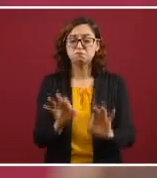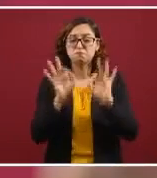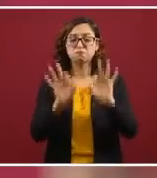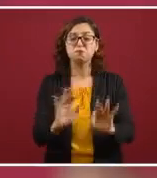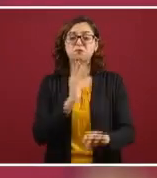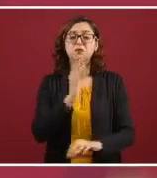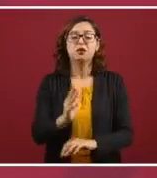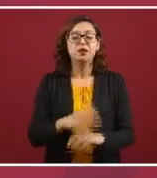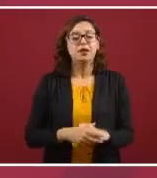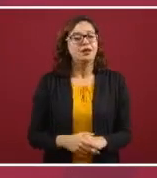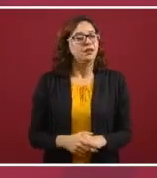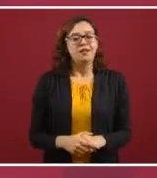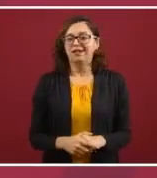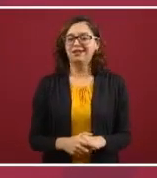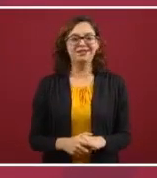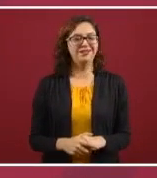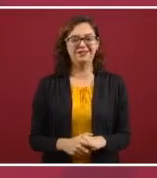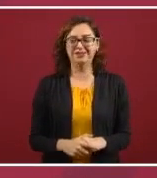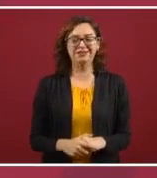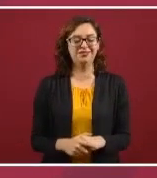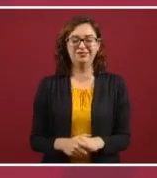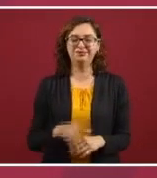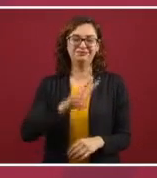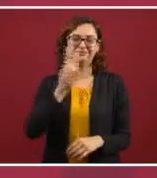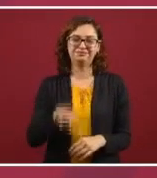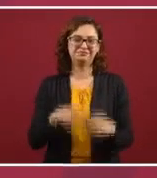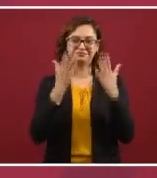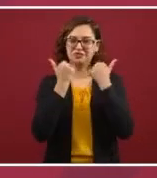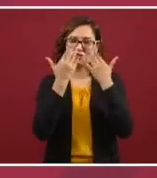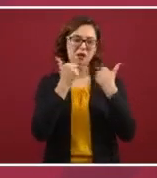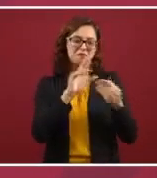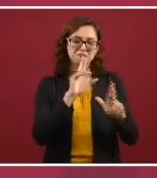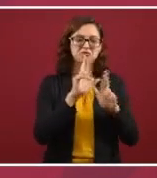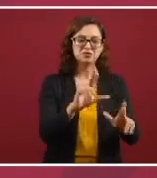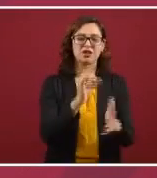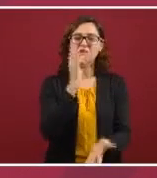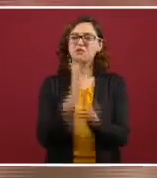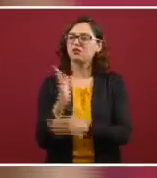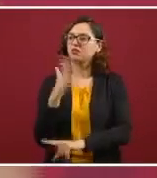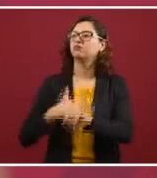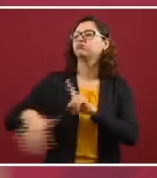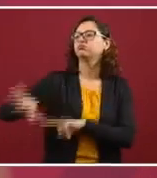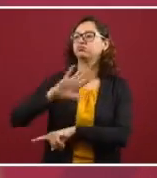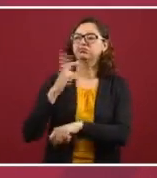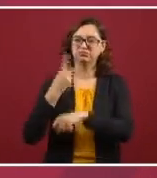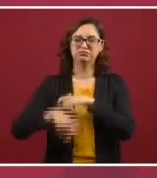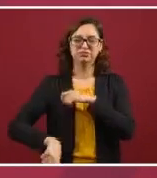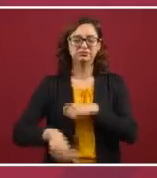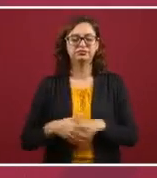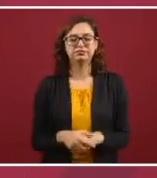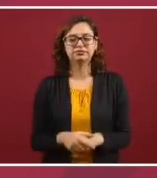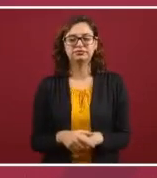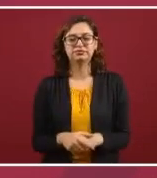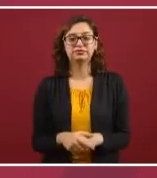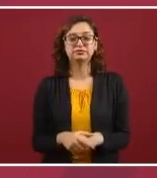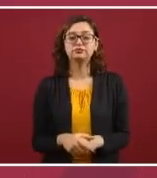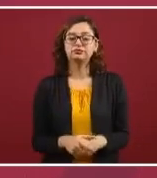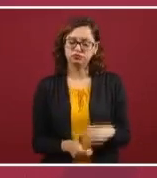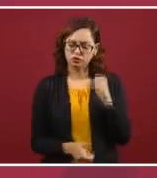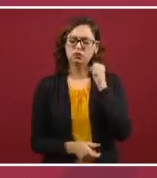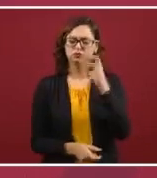solo hubieron daños colaterales y no buenos resultados. Entonces, sí son dos